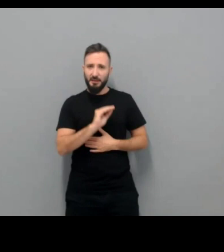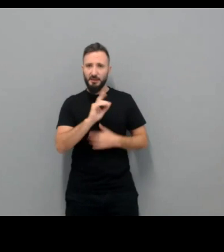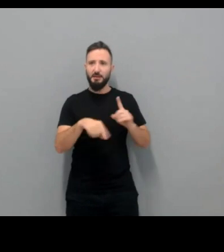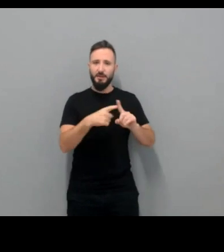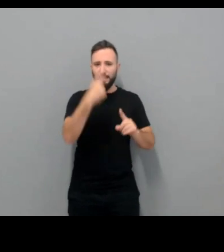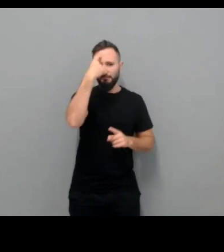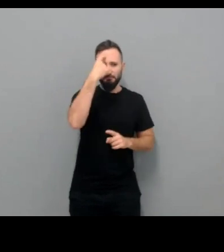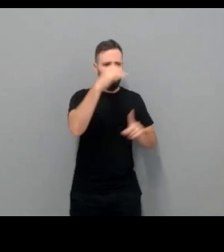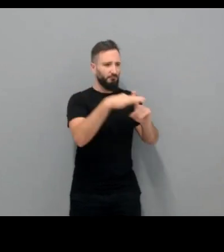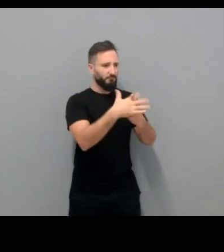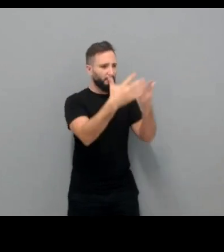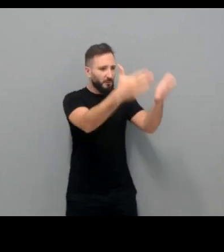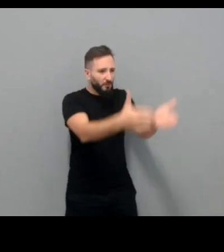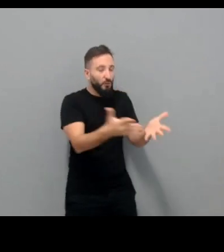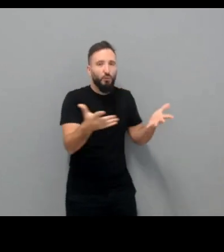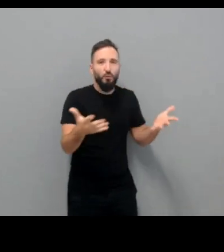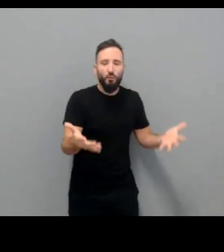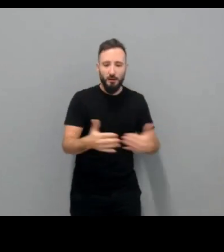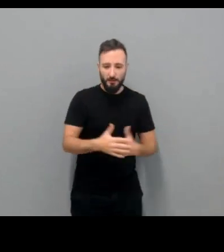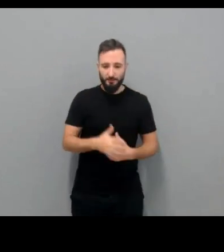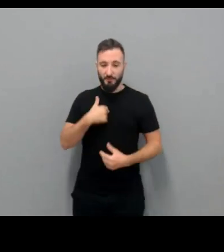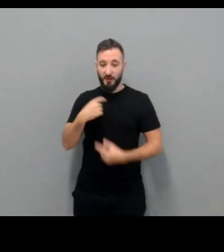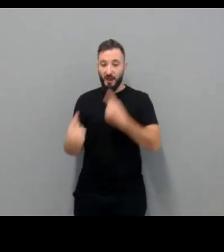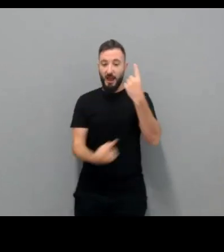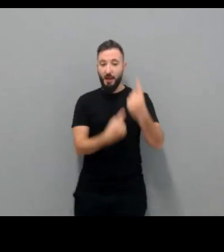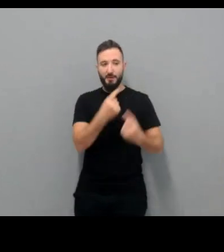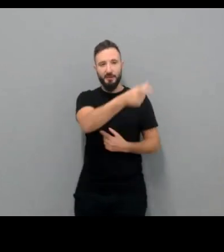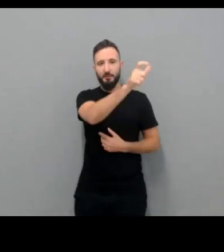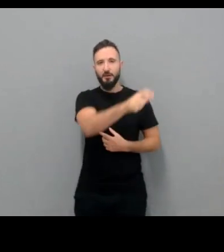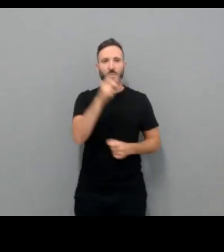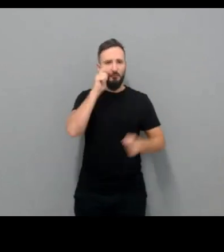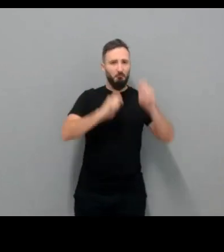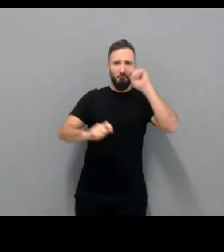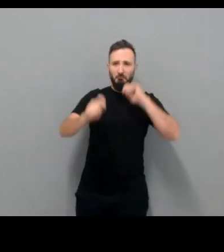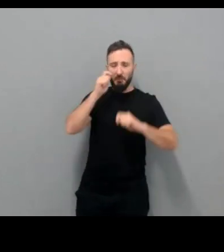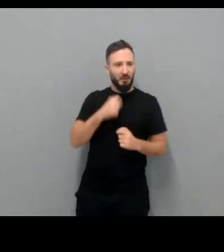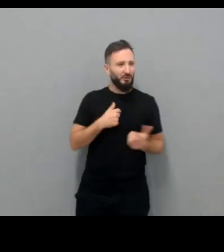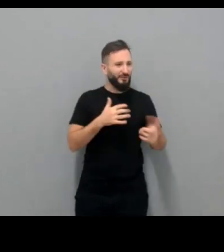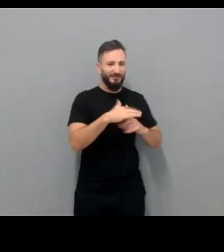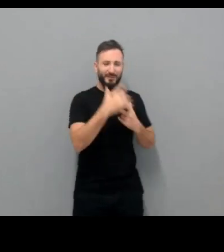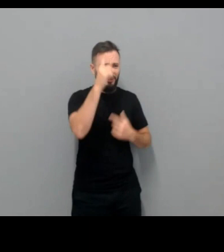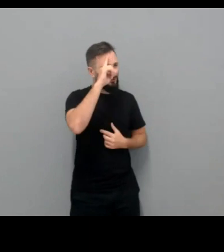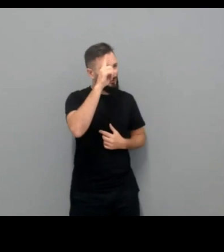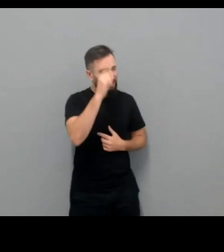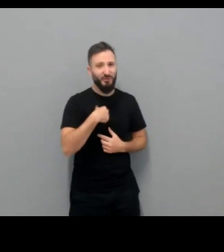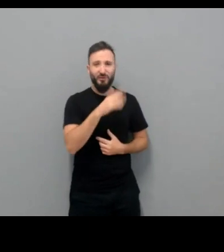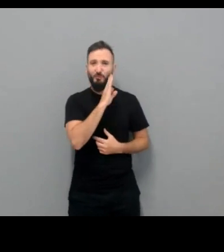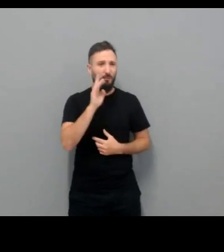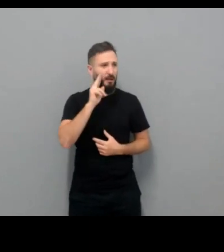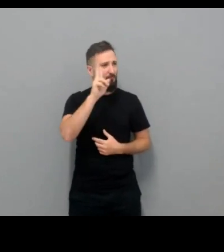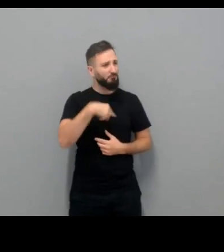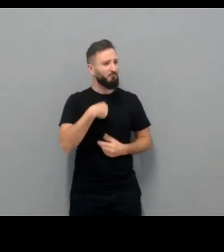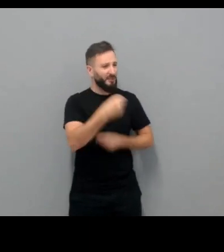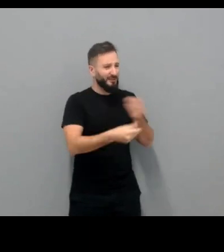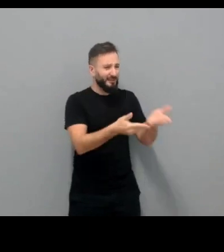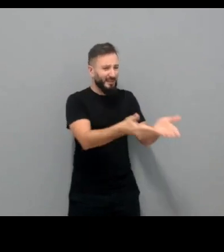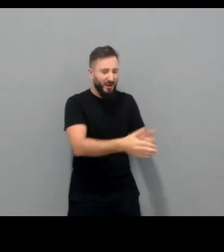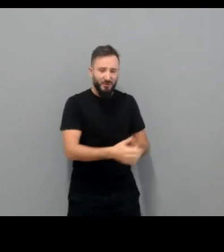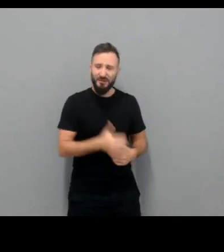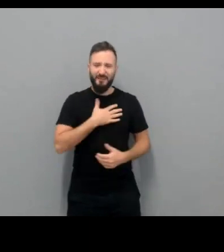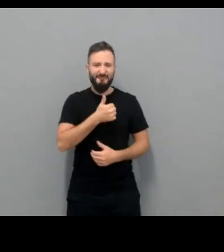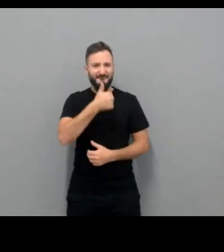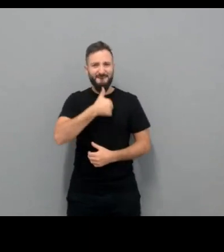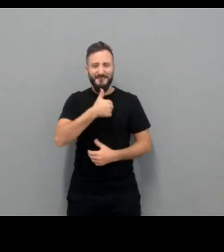lo que le pasa, ¿no? Porque muchas veces llora, no sabe lo que le pasa y te sientes súper impotente. No soy su madre y no sé lo que le pasa. Es una impotencia